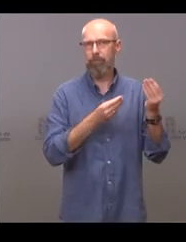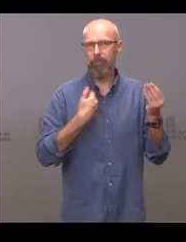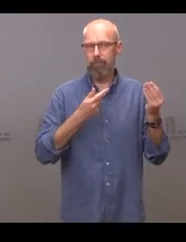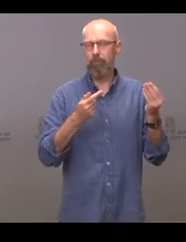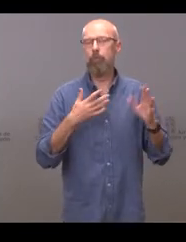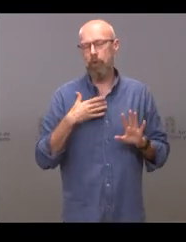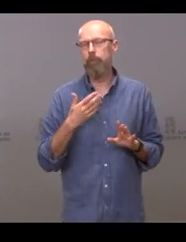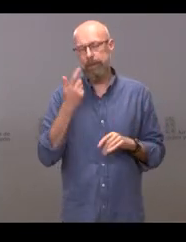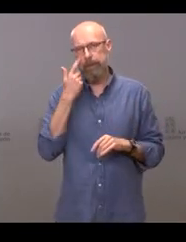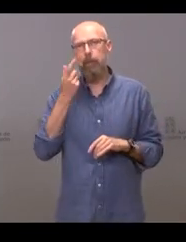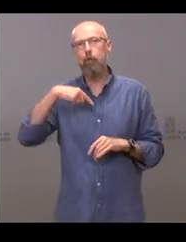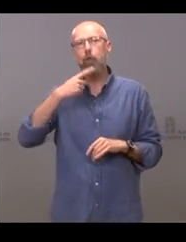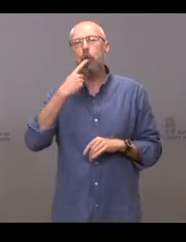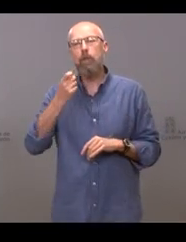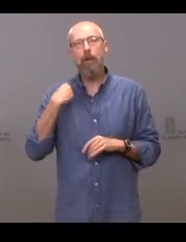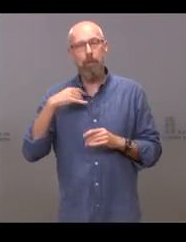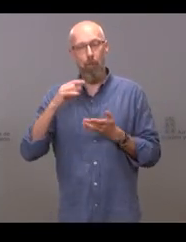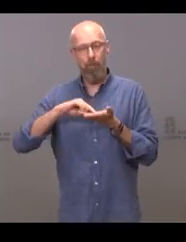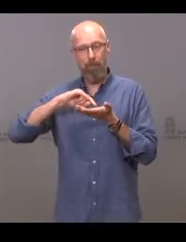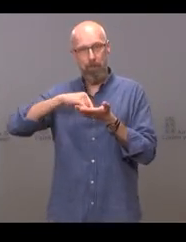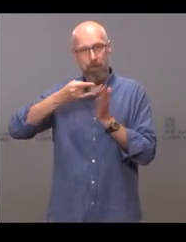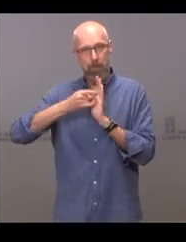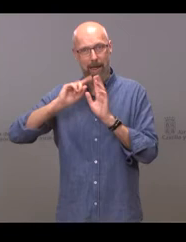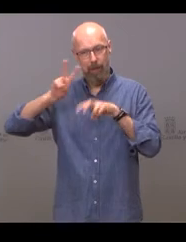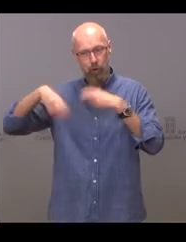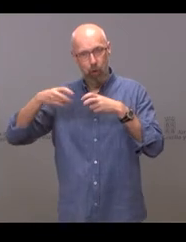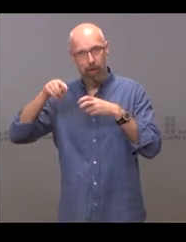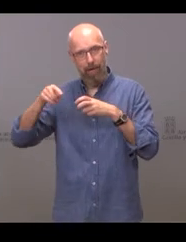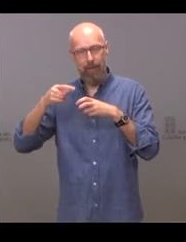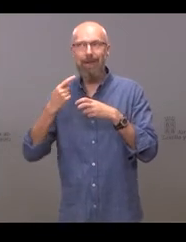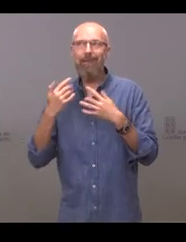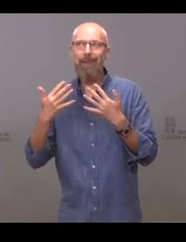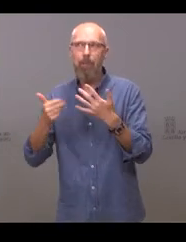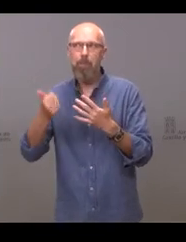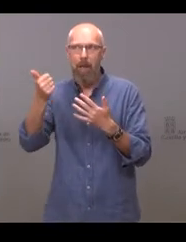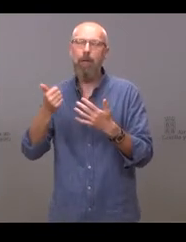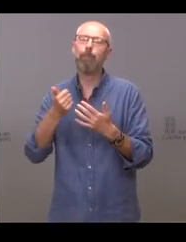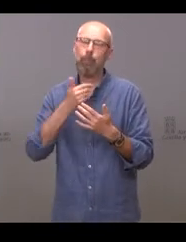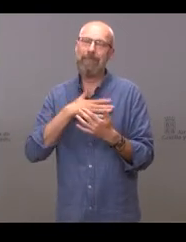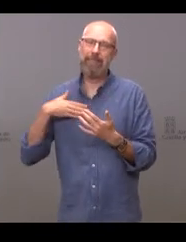gustado que lo firmado el plan de choque hubiera hubiera ido bastante más rápido sinceramente no